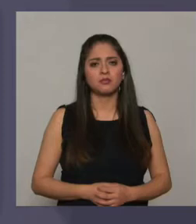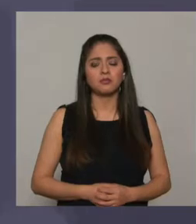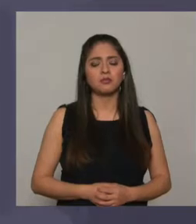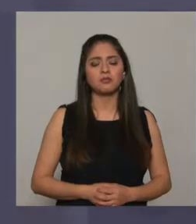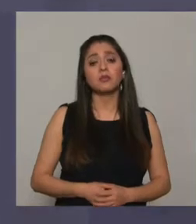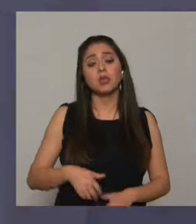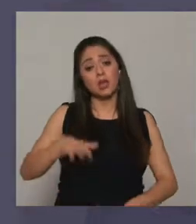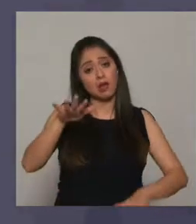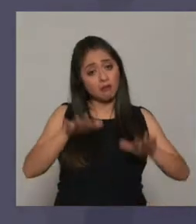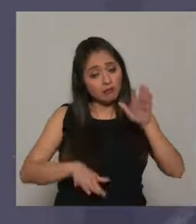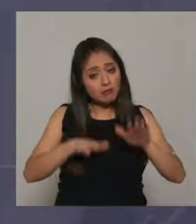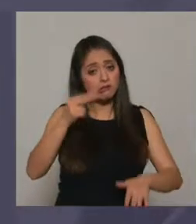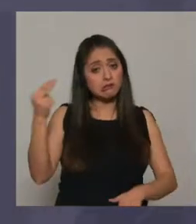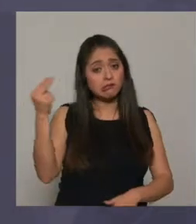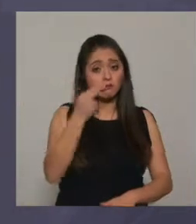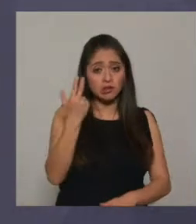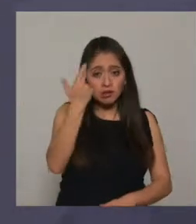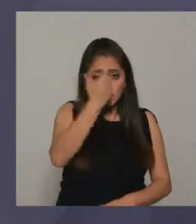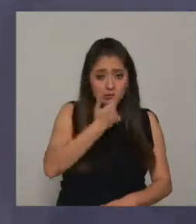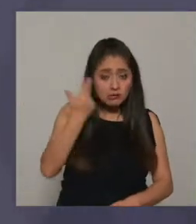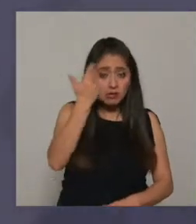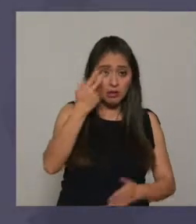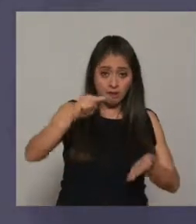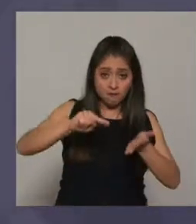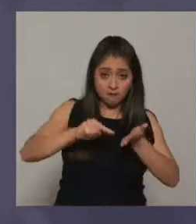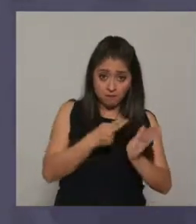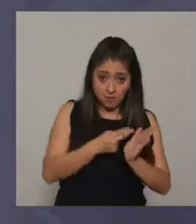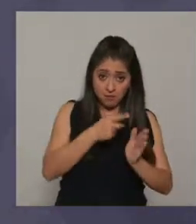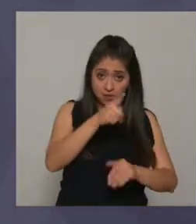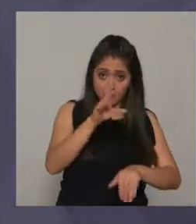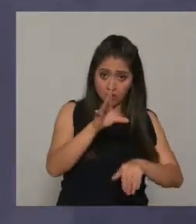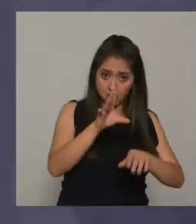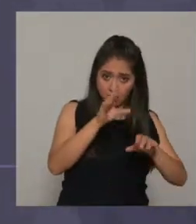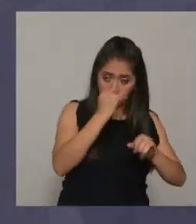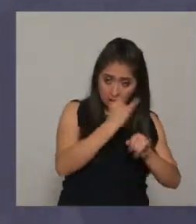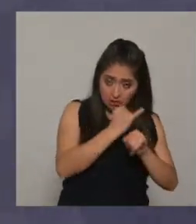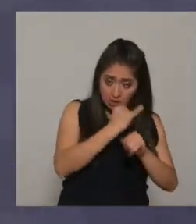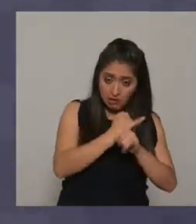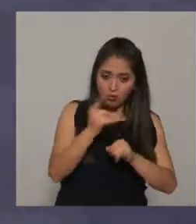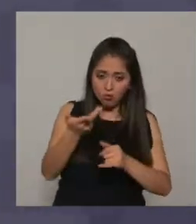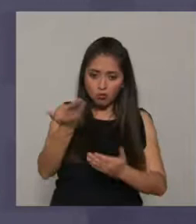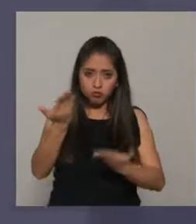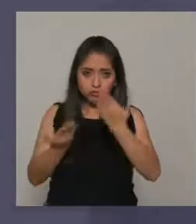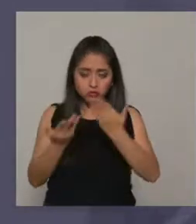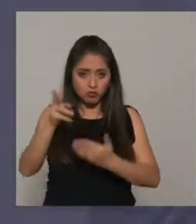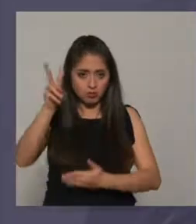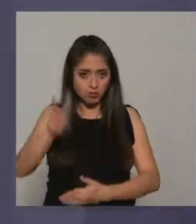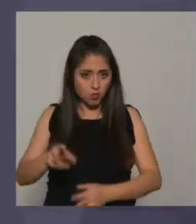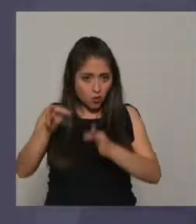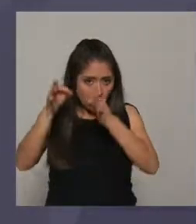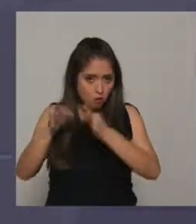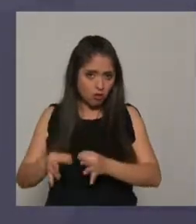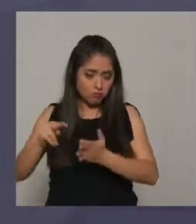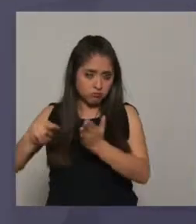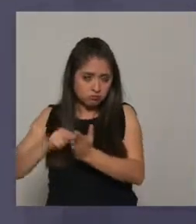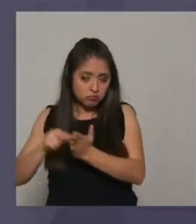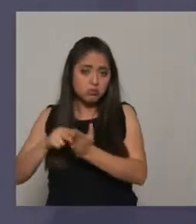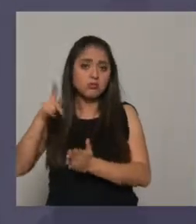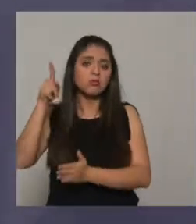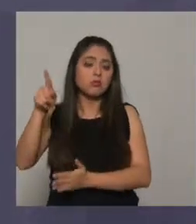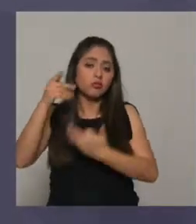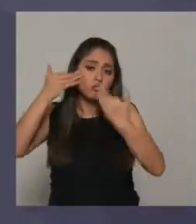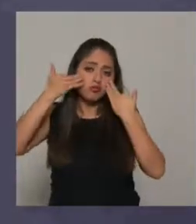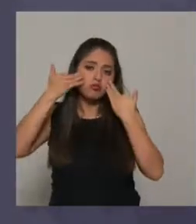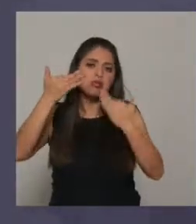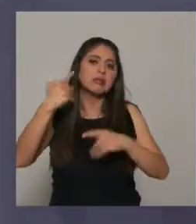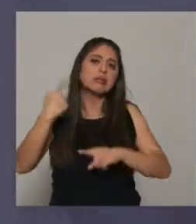la firma electrónica es la que corresponde al notario, pues se tendrá que cruzar la información con la Secretaría de Hacienda para validar esa